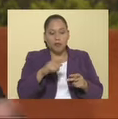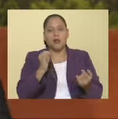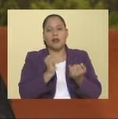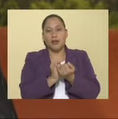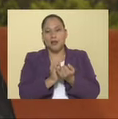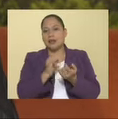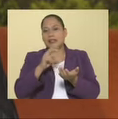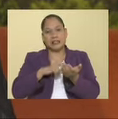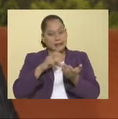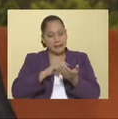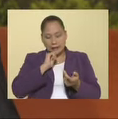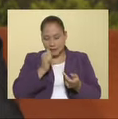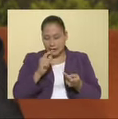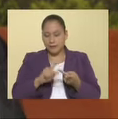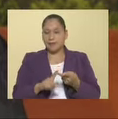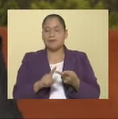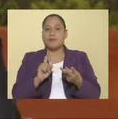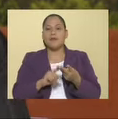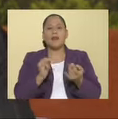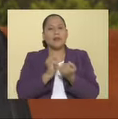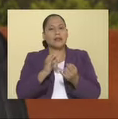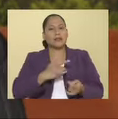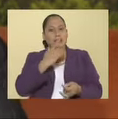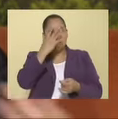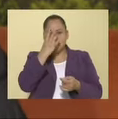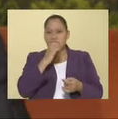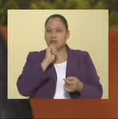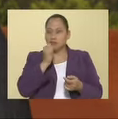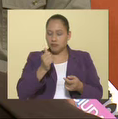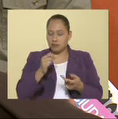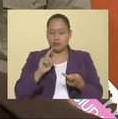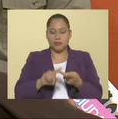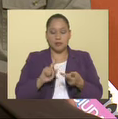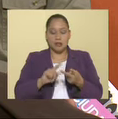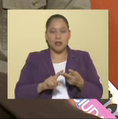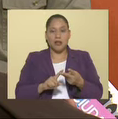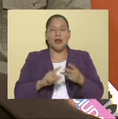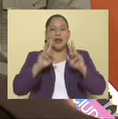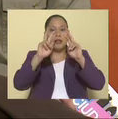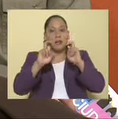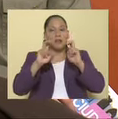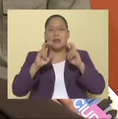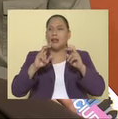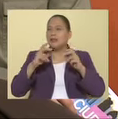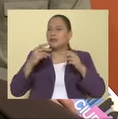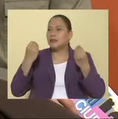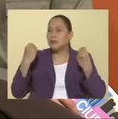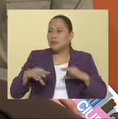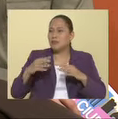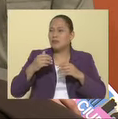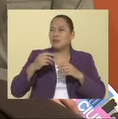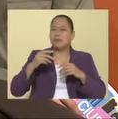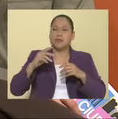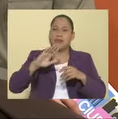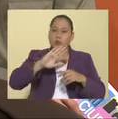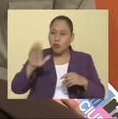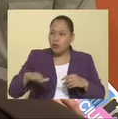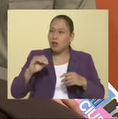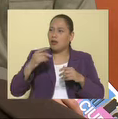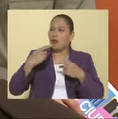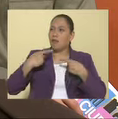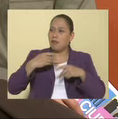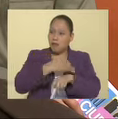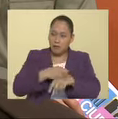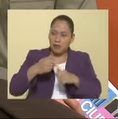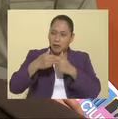por ejemplo, episodios de tristeza, no te enseñan a manejar las pérdidas, y todo eso nos va contaminando.